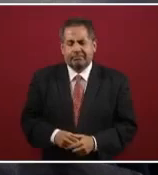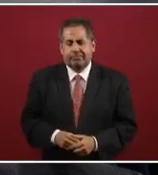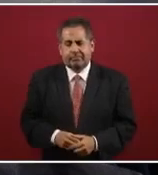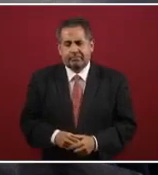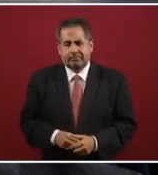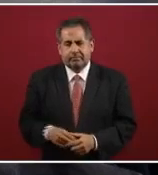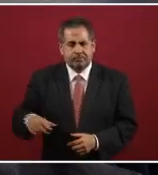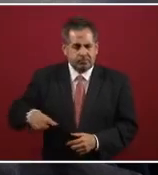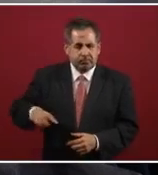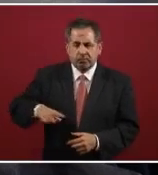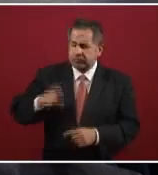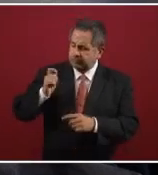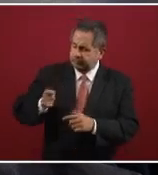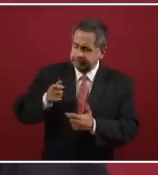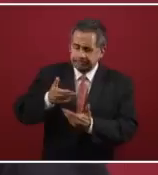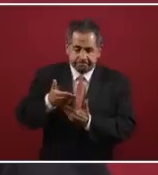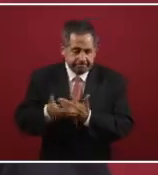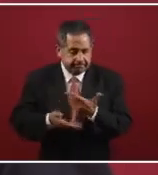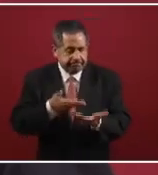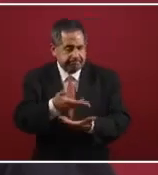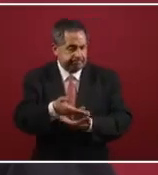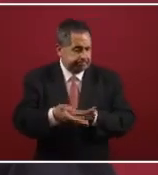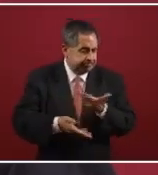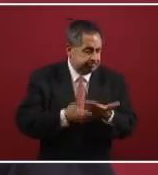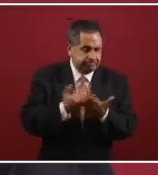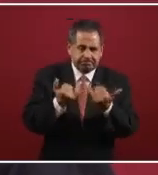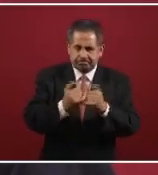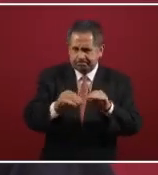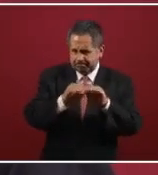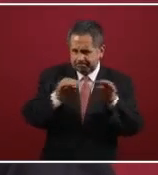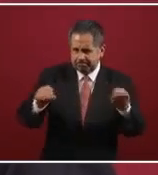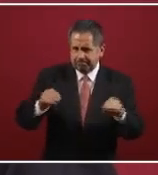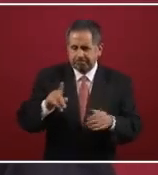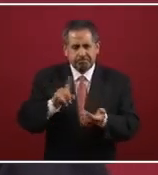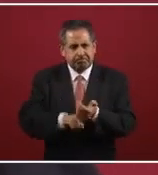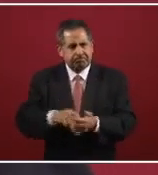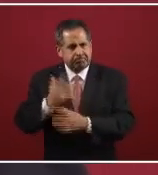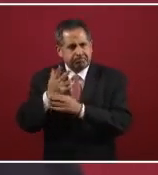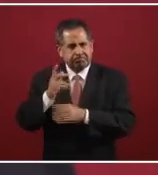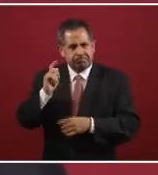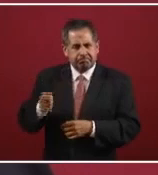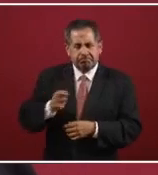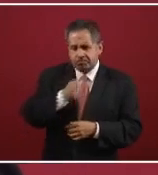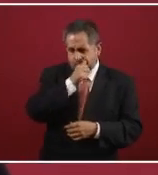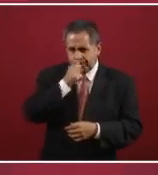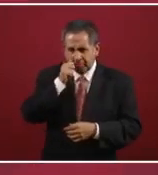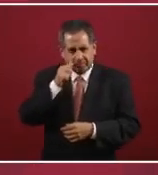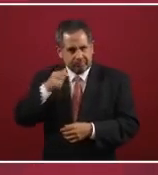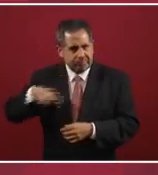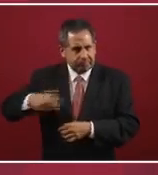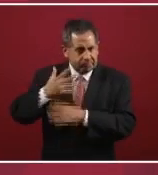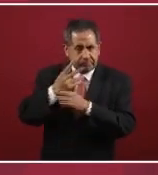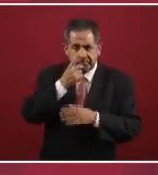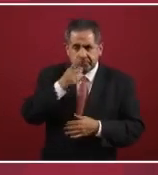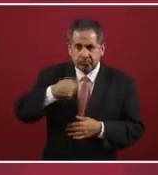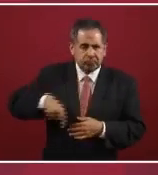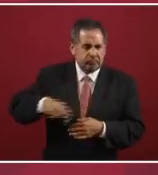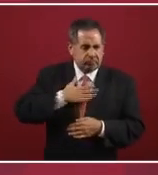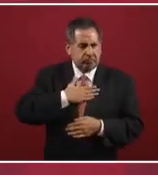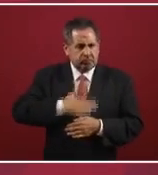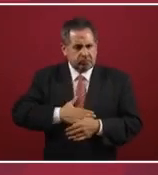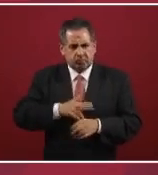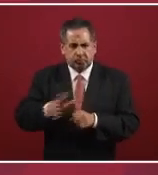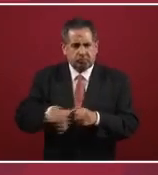el gobierno de servicio es la justa medianía como si hours aprender a vivir en la justa